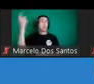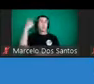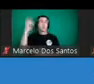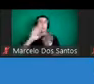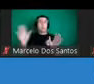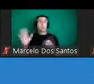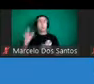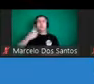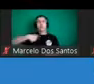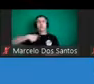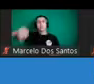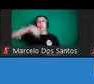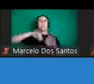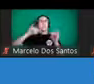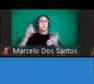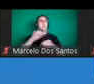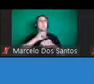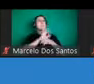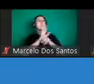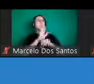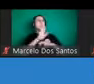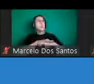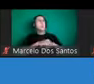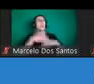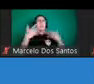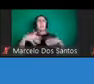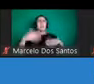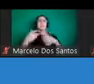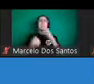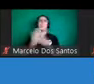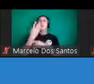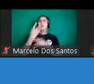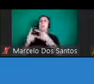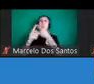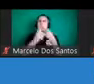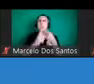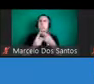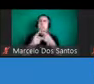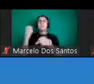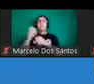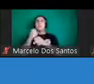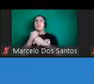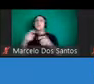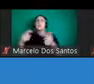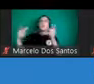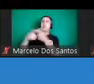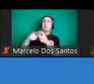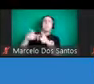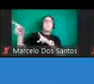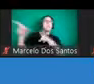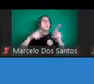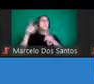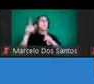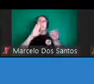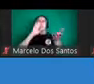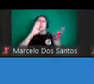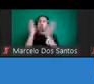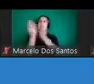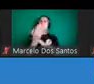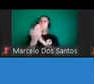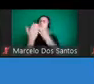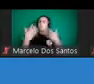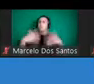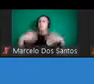o al trabajo híbrido, a los cambios, ¿verdad? Entonces, ¿qué es lo que hace la reinducción? Disminuye la ansiedad, en primer